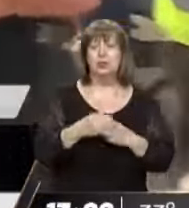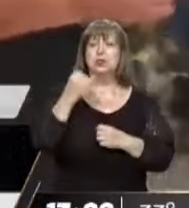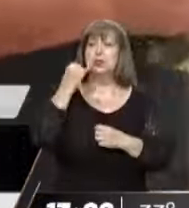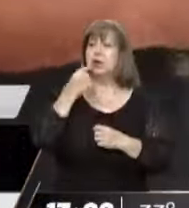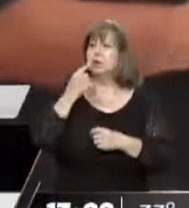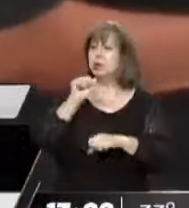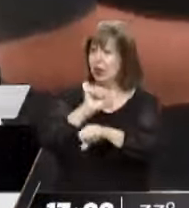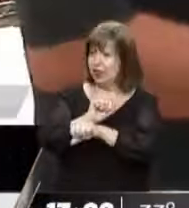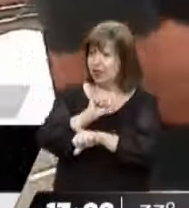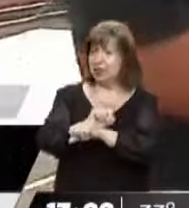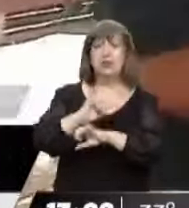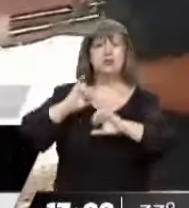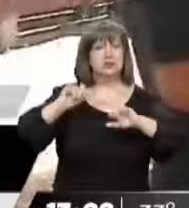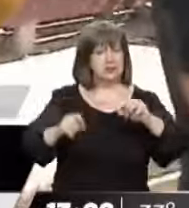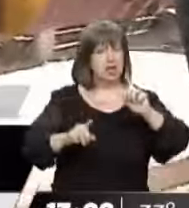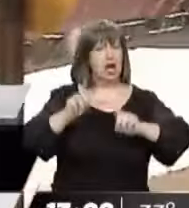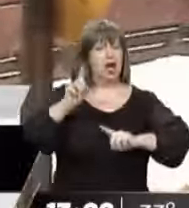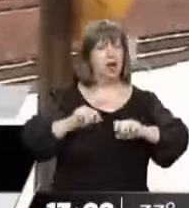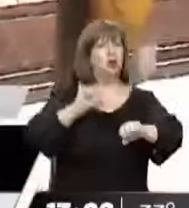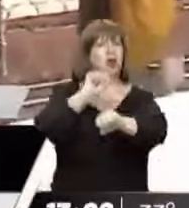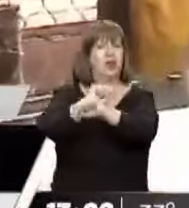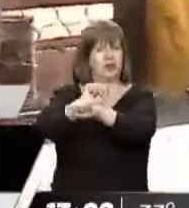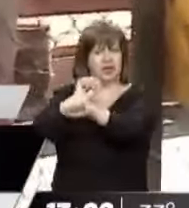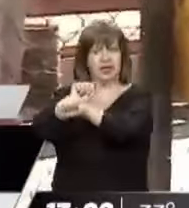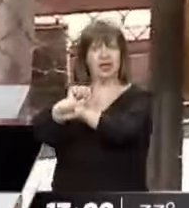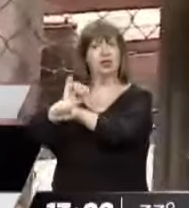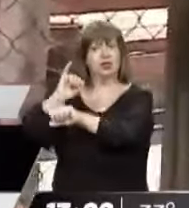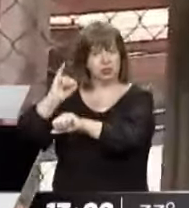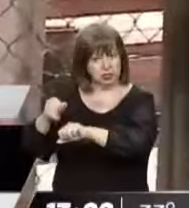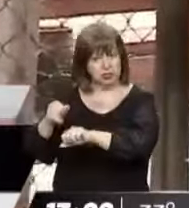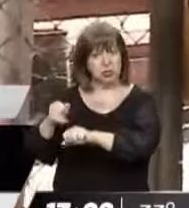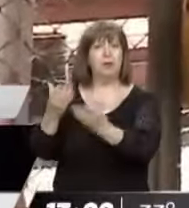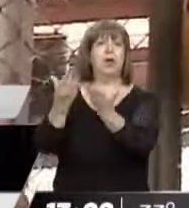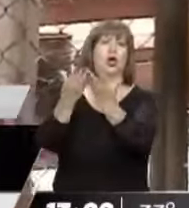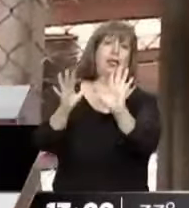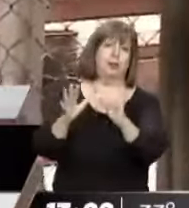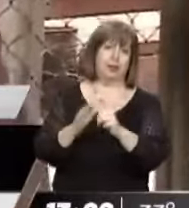fueron efectivamente liberados, se están investigando.